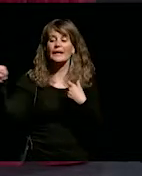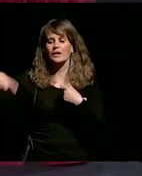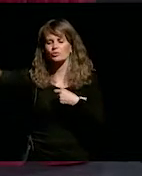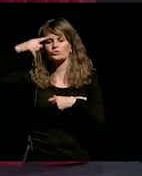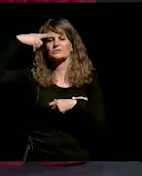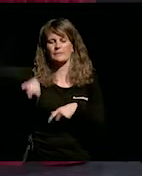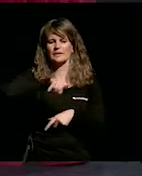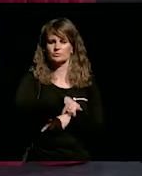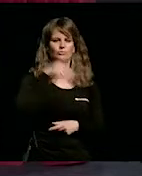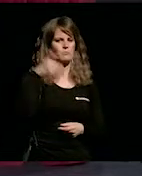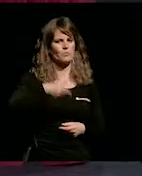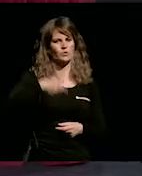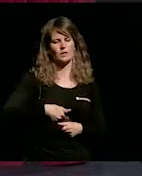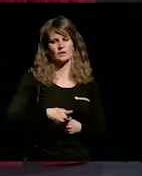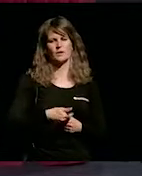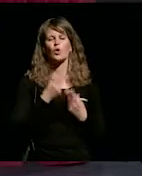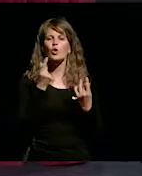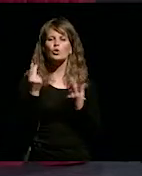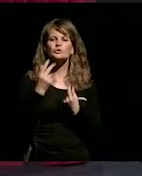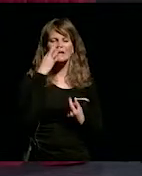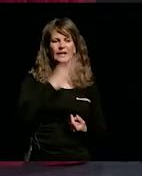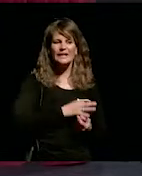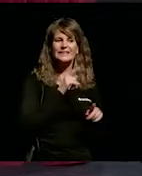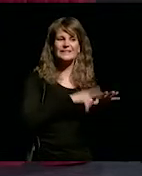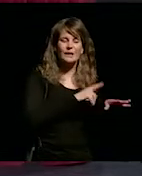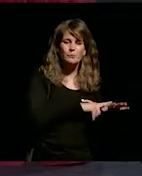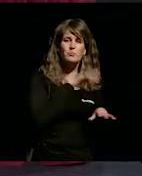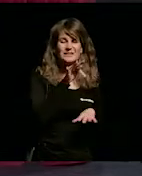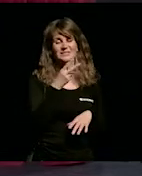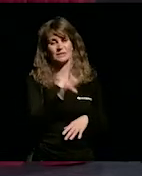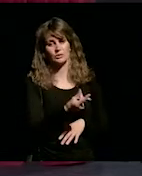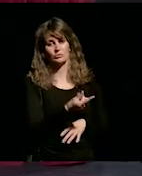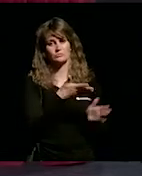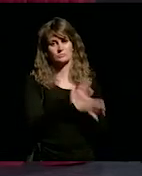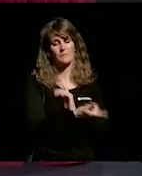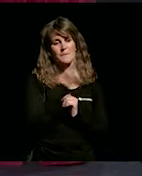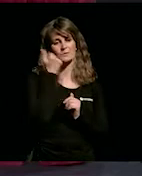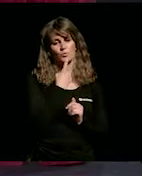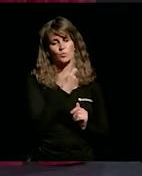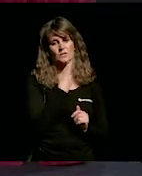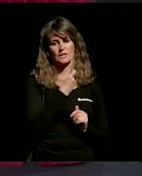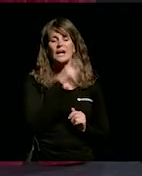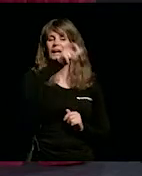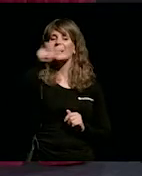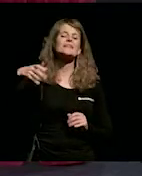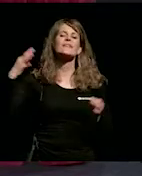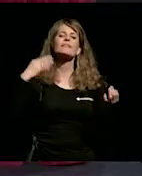que pues tiene un coste real en tiempo y en el dinero. Hay que hacer que la gente